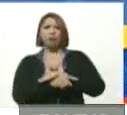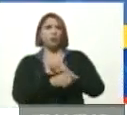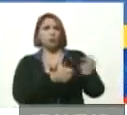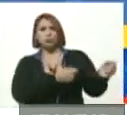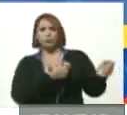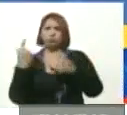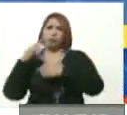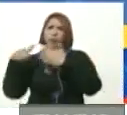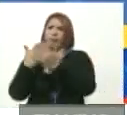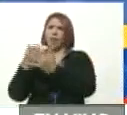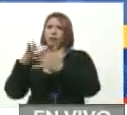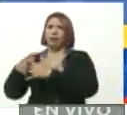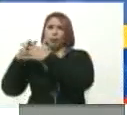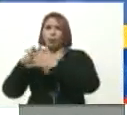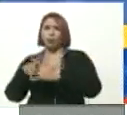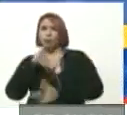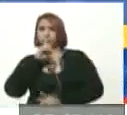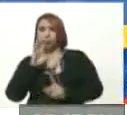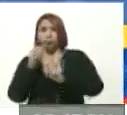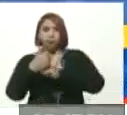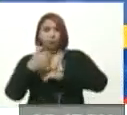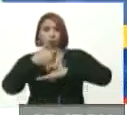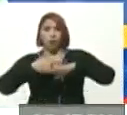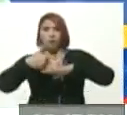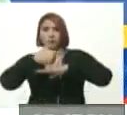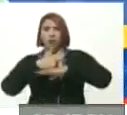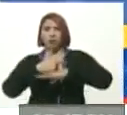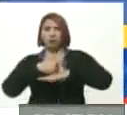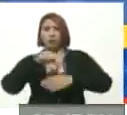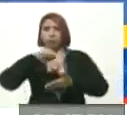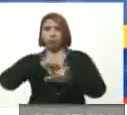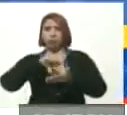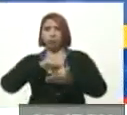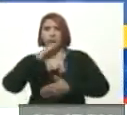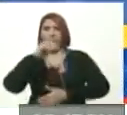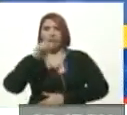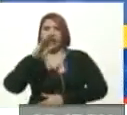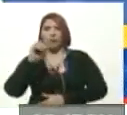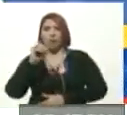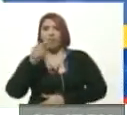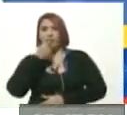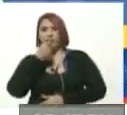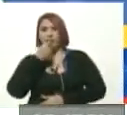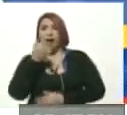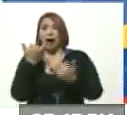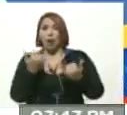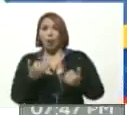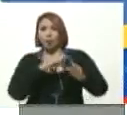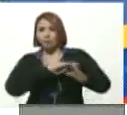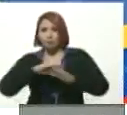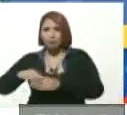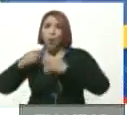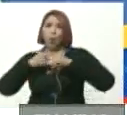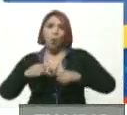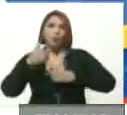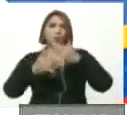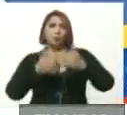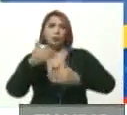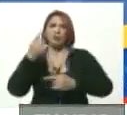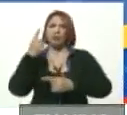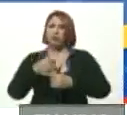llevaron con la complicidad del gobierno saliente de Cabo Verde. Ahora viene otro proceso y en este otro